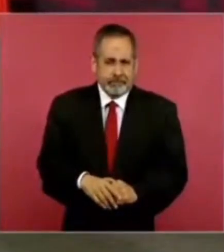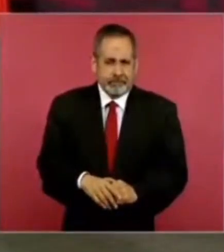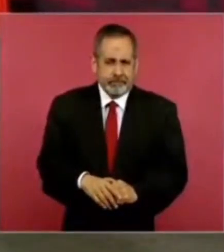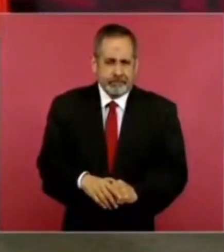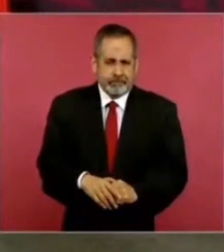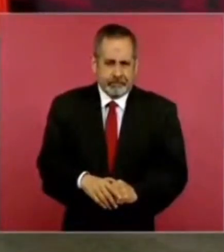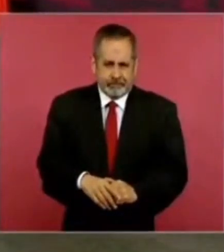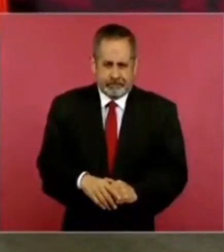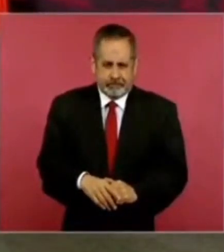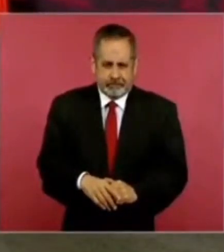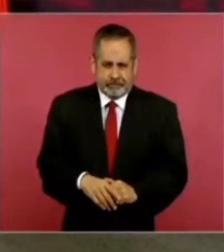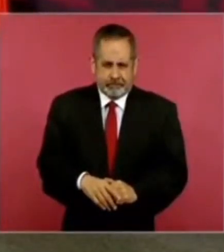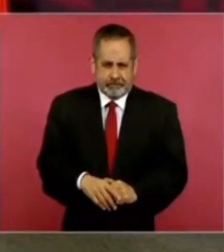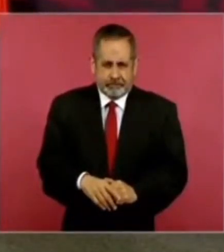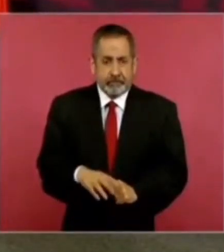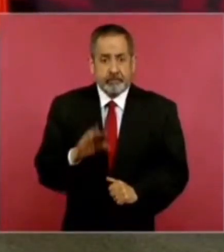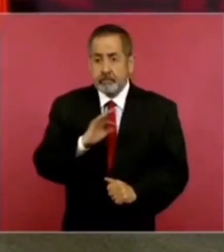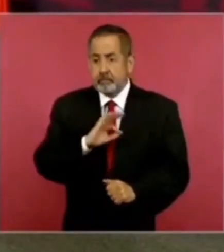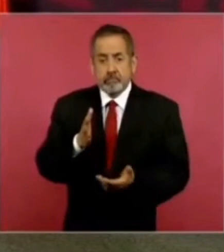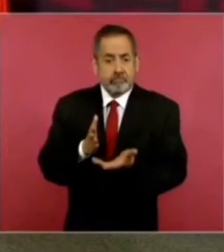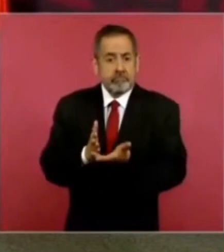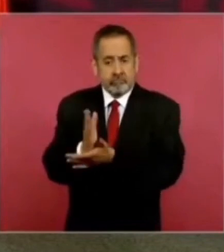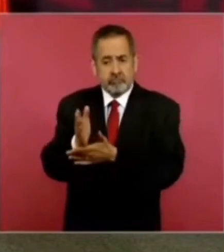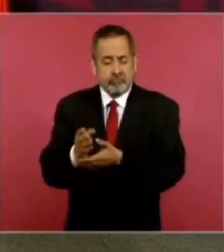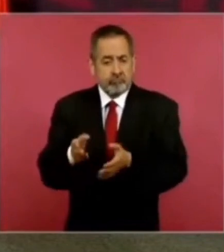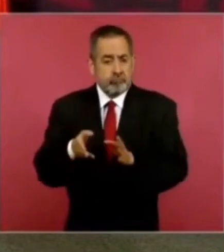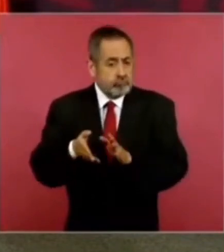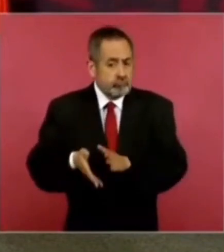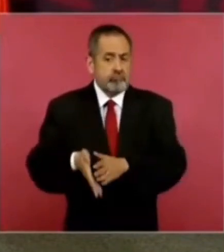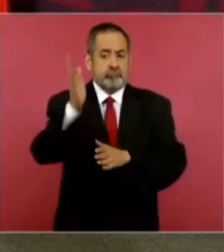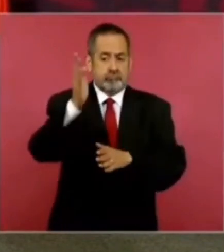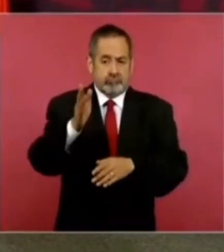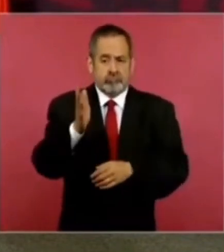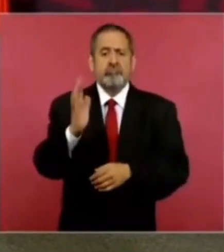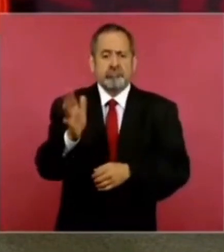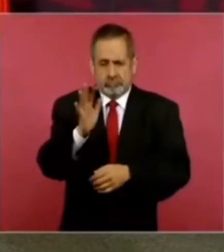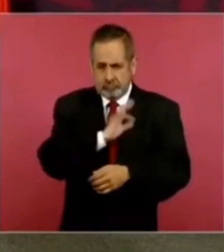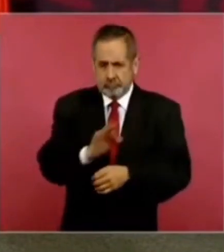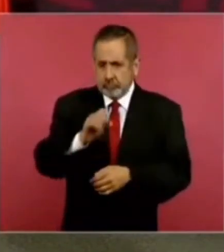No, ya se puede pasar. Eso también es importante.